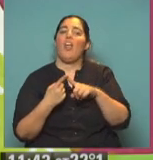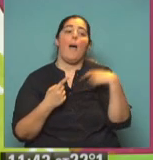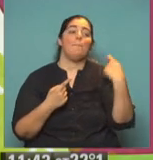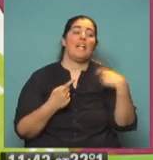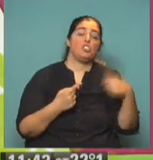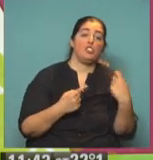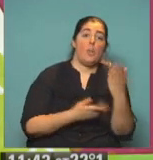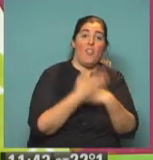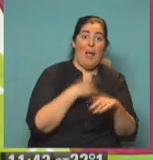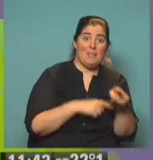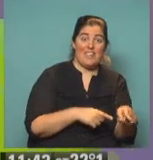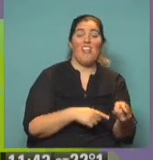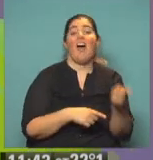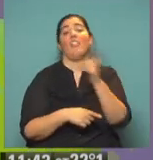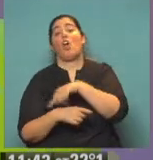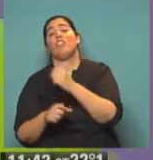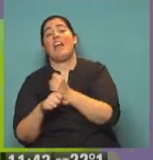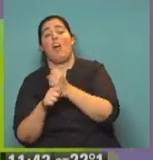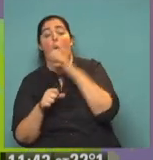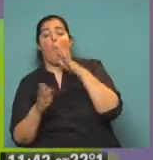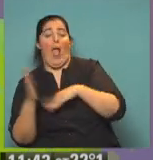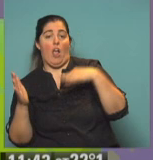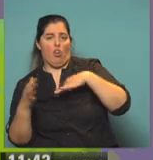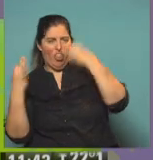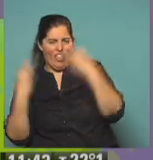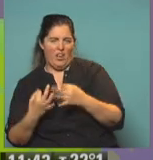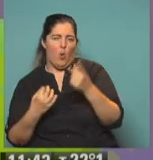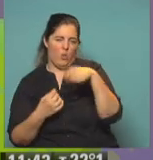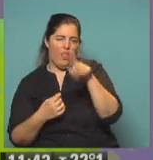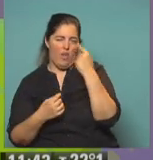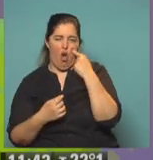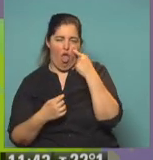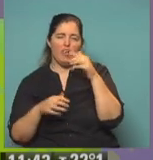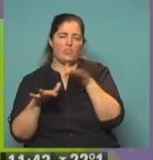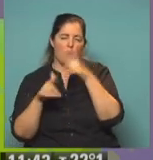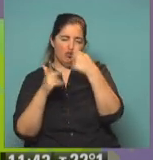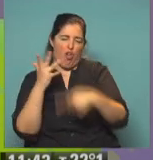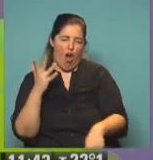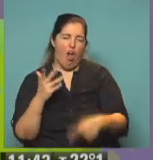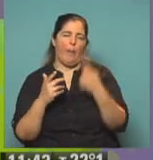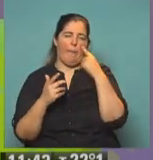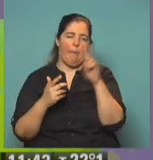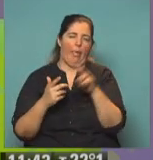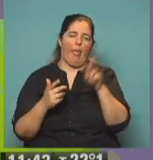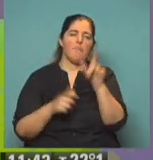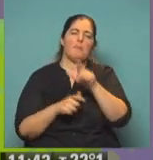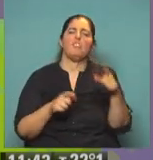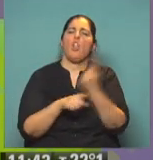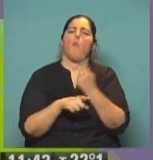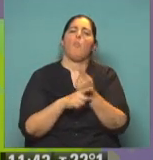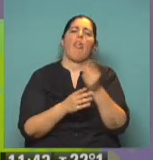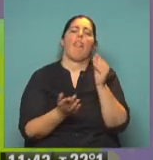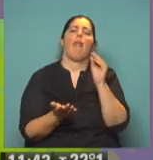pensión por discapacidad con un empleo digno. Ustedes conocen todos los casos que vemos que las personas no pueden